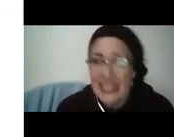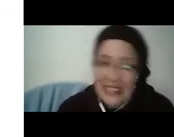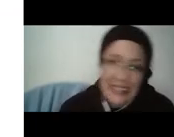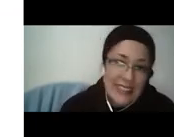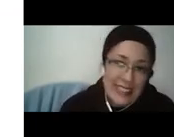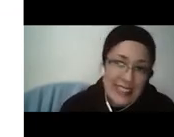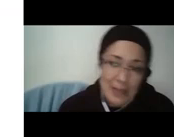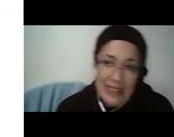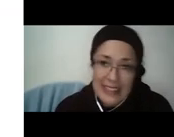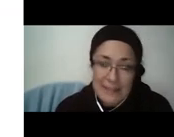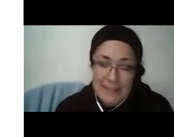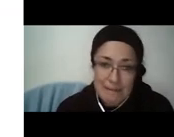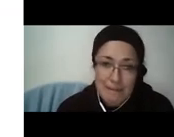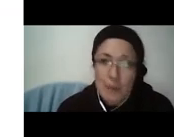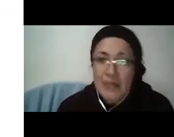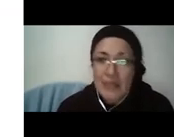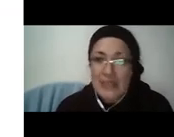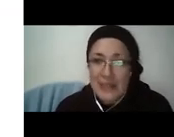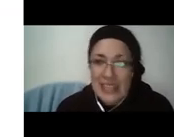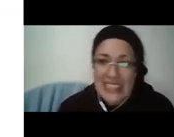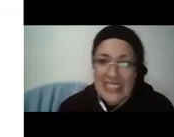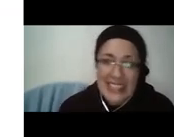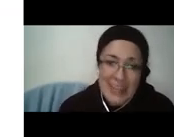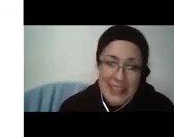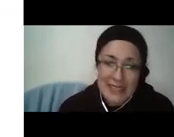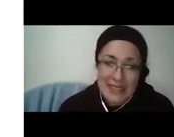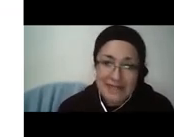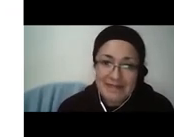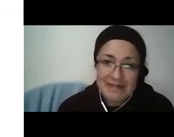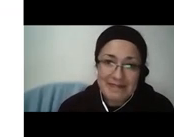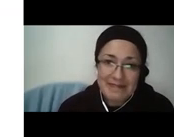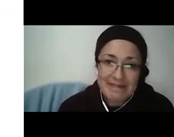situadas estas plantas? Veamos la siguiente lámina.